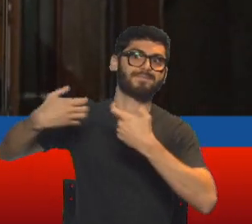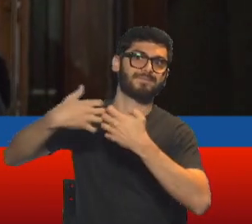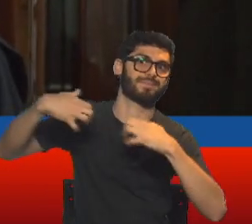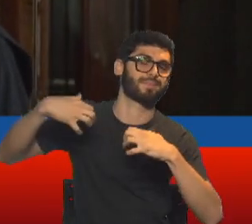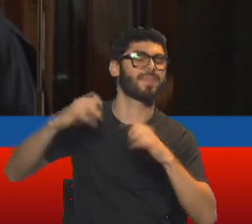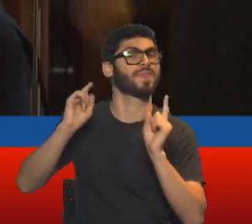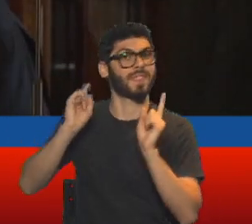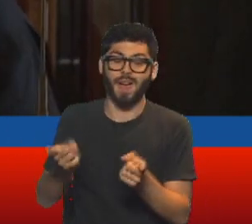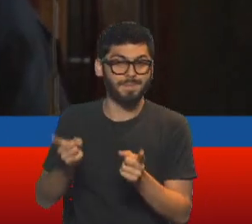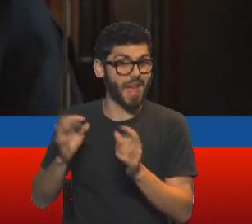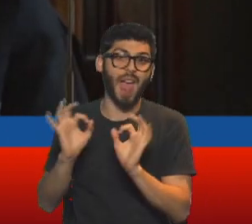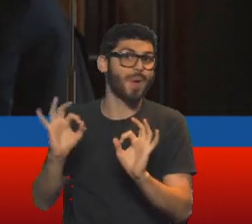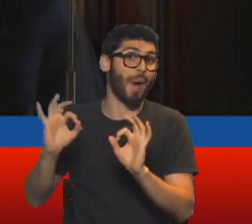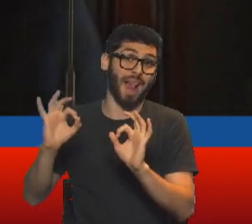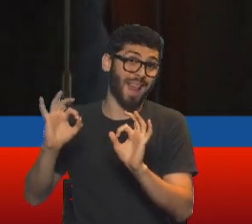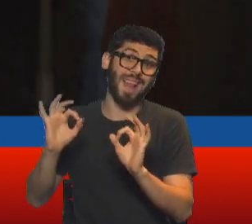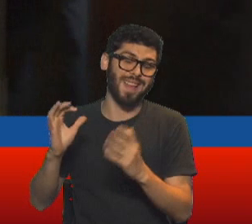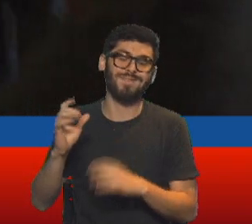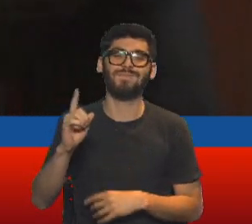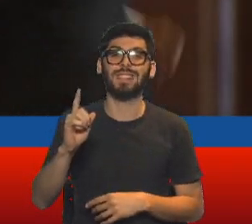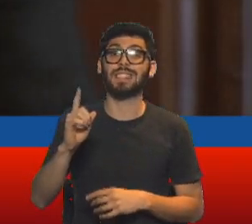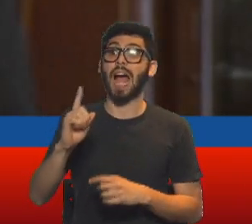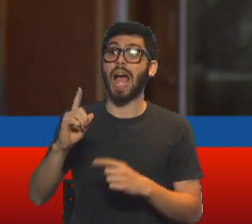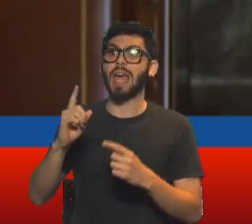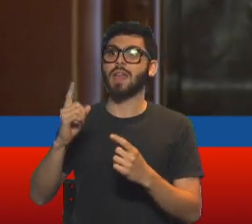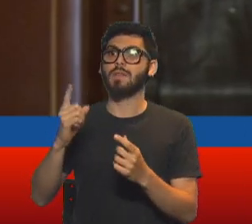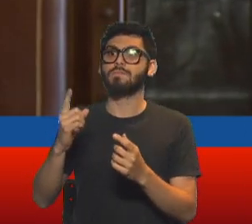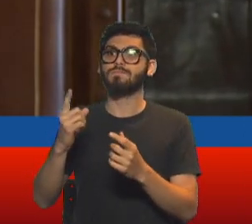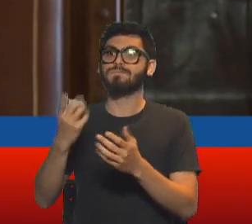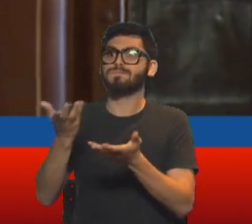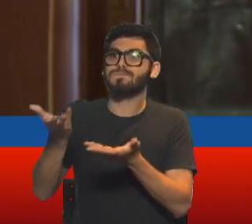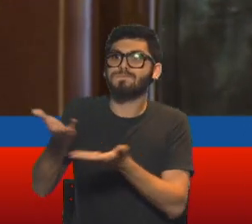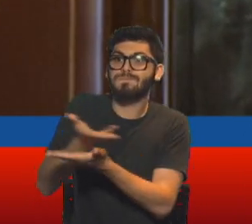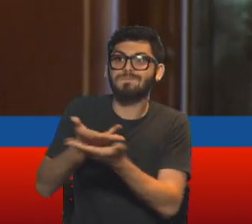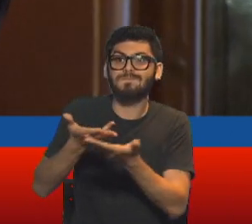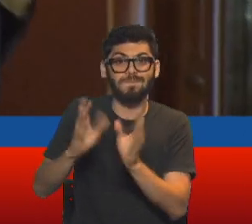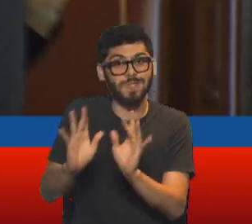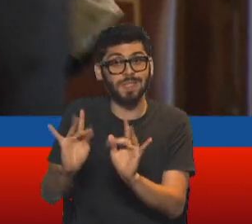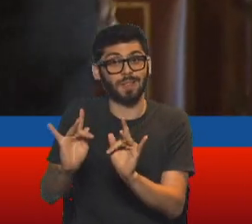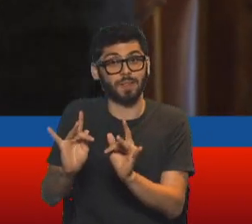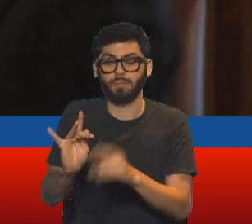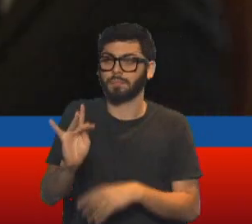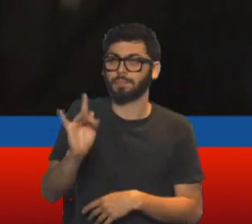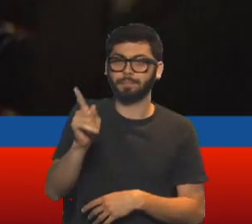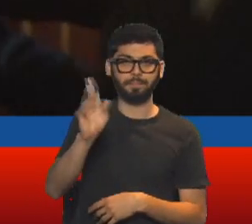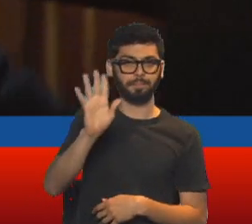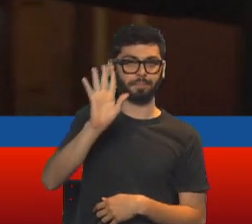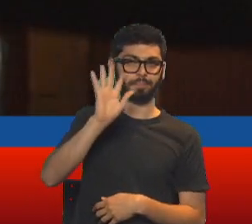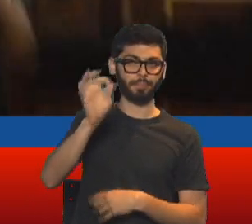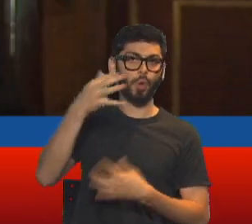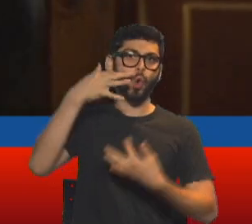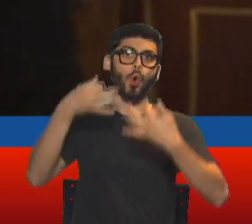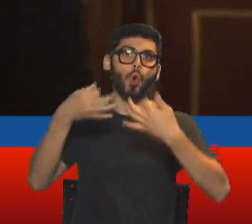lo que encuentra en los poderes constituidos. Doctor, en cuanto a la interna de la Corte, lo tradicional,